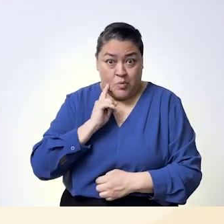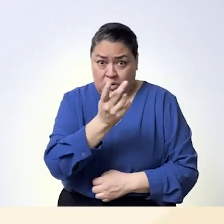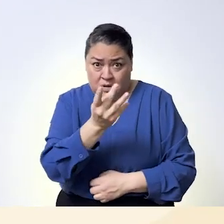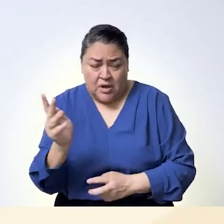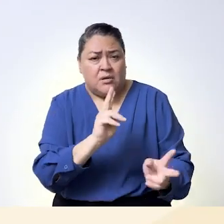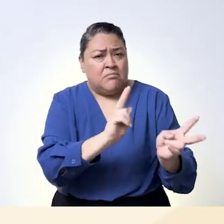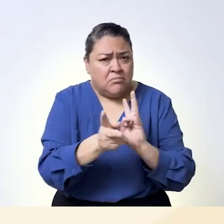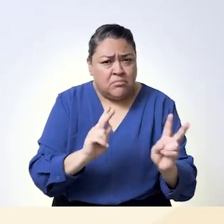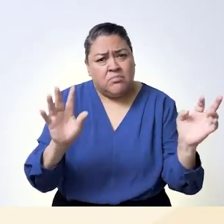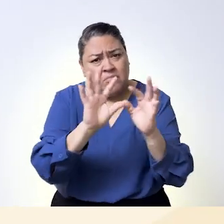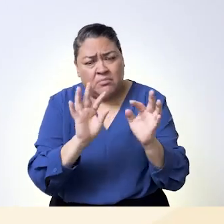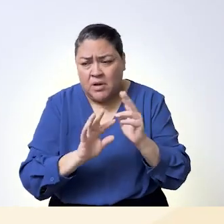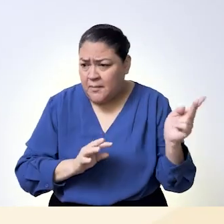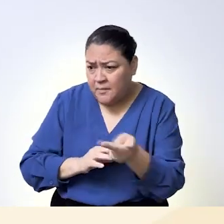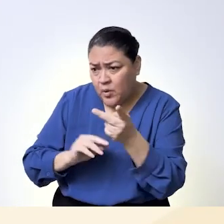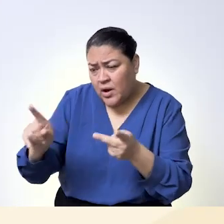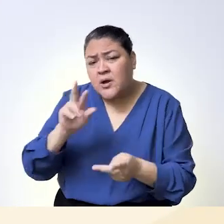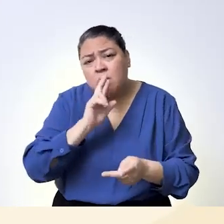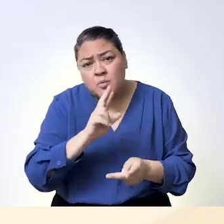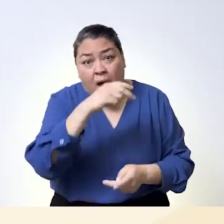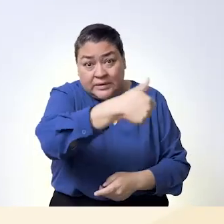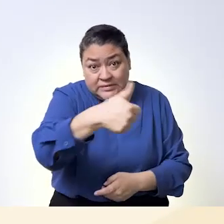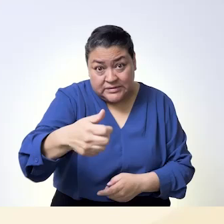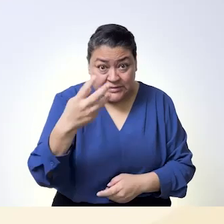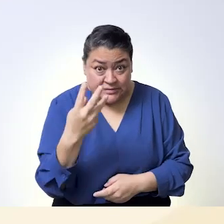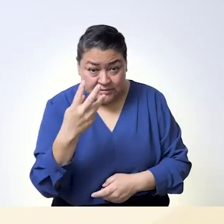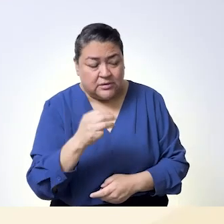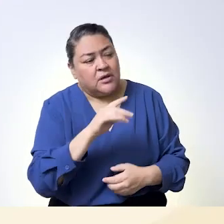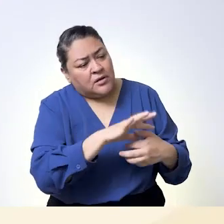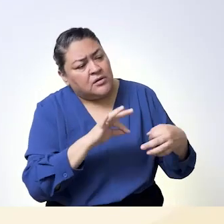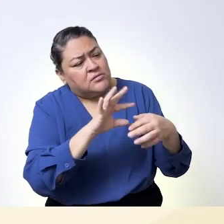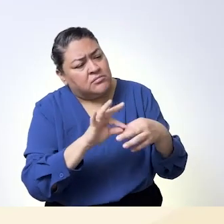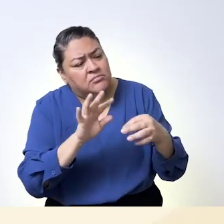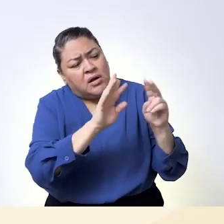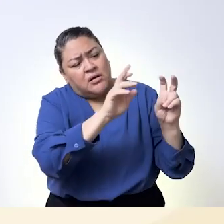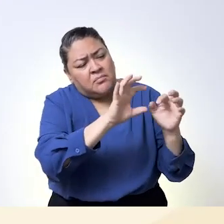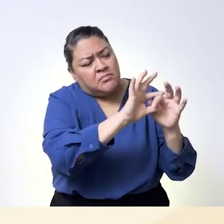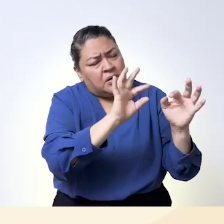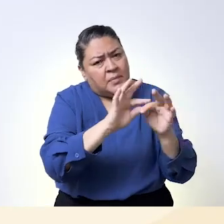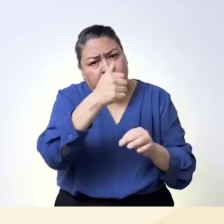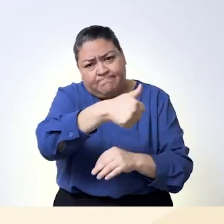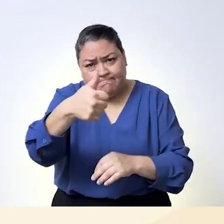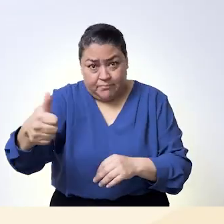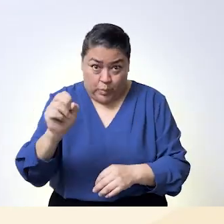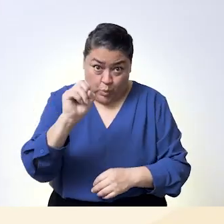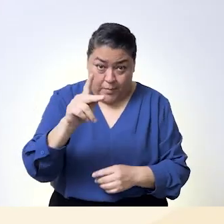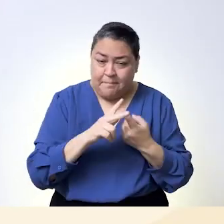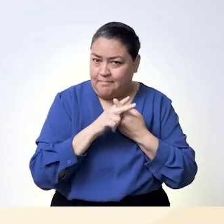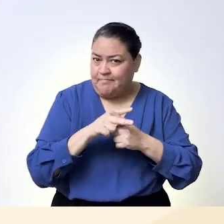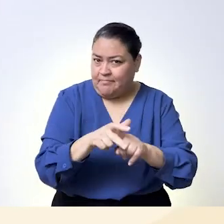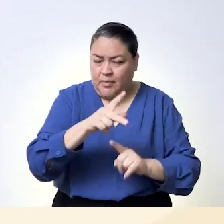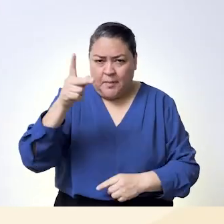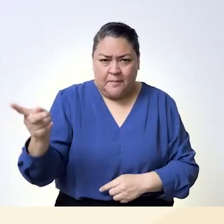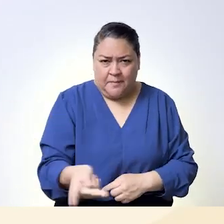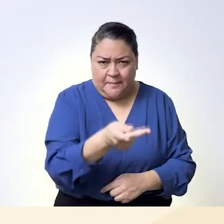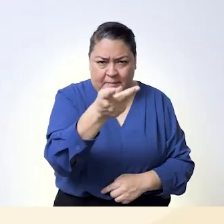irán comentando diferentes aspectos de las preguntas y cada una de ellas irá abundando sobre los diferentes temas. Pero vamos a comenzar con